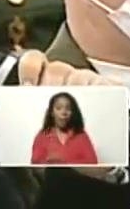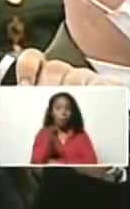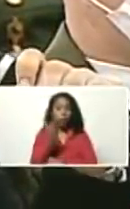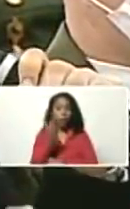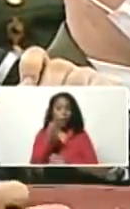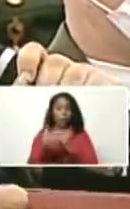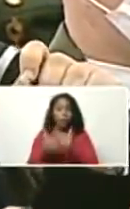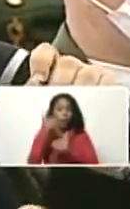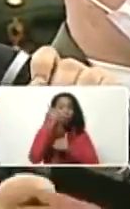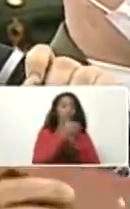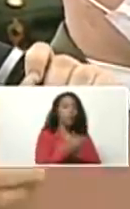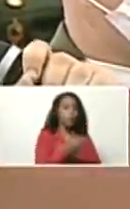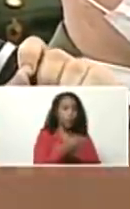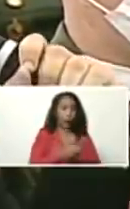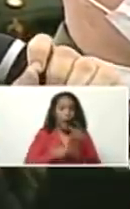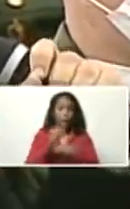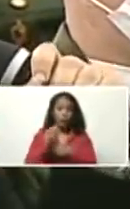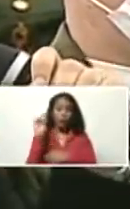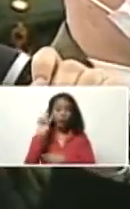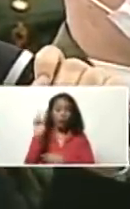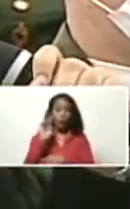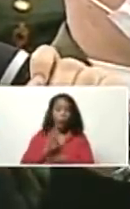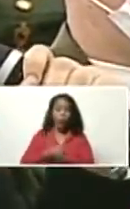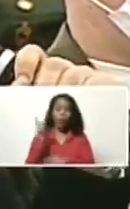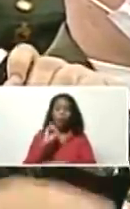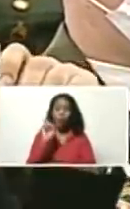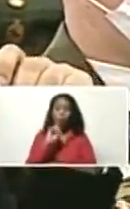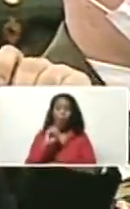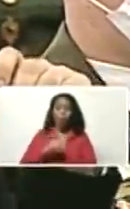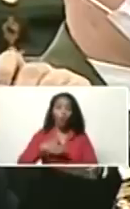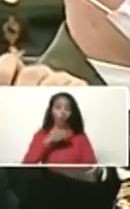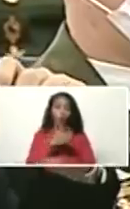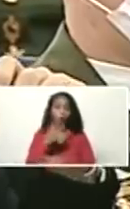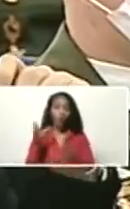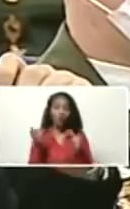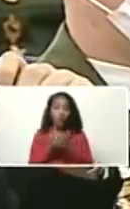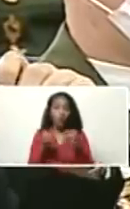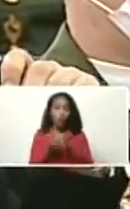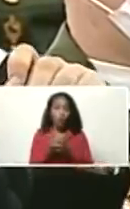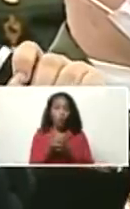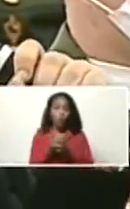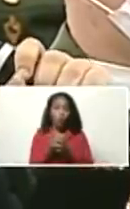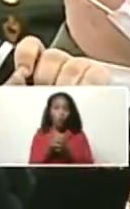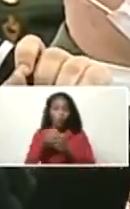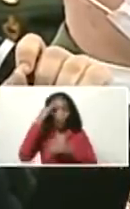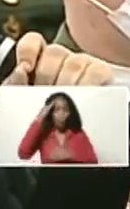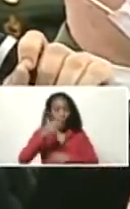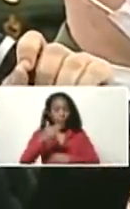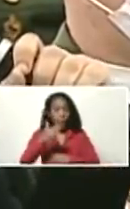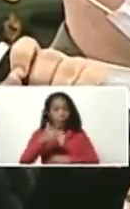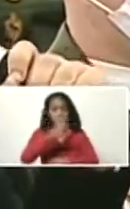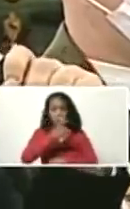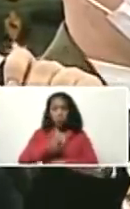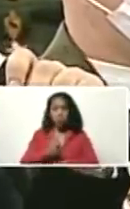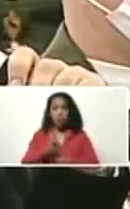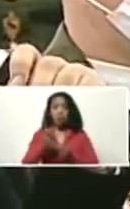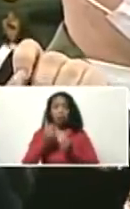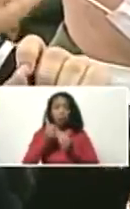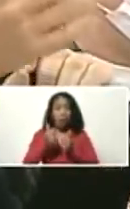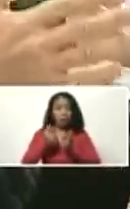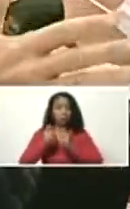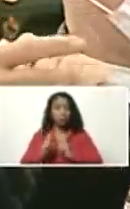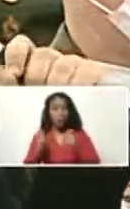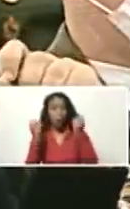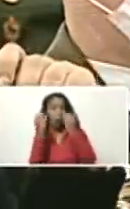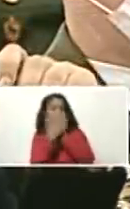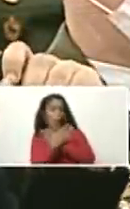posteriores que le tendieron a Venezuela, porque no fue que un grupo de militares y de gente bien intencionada,